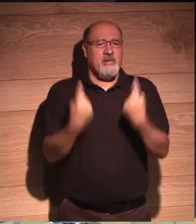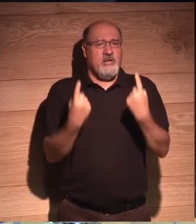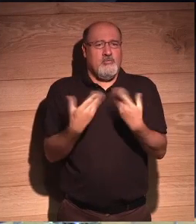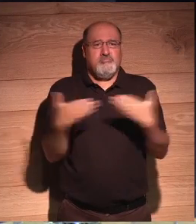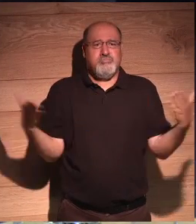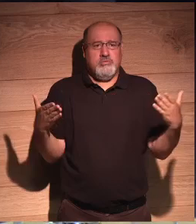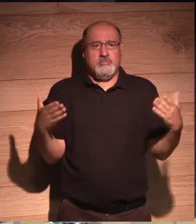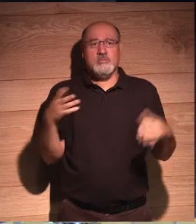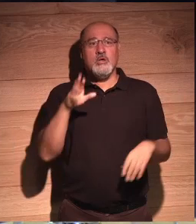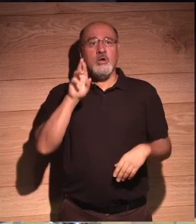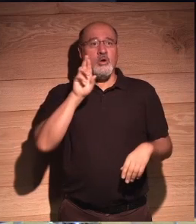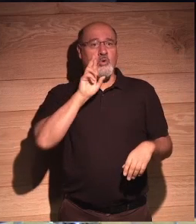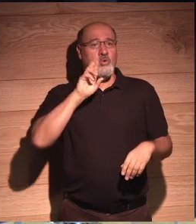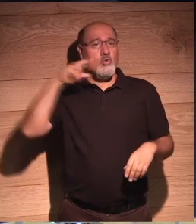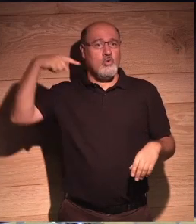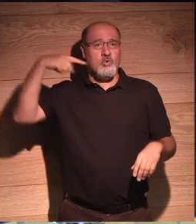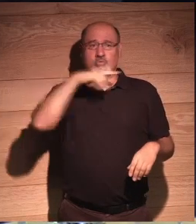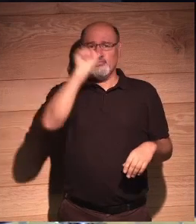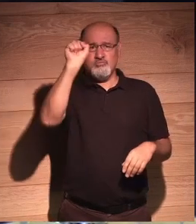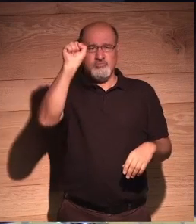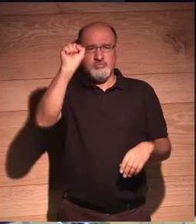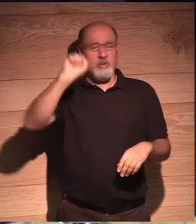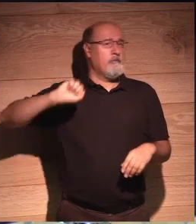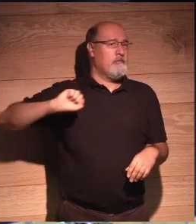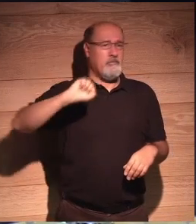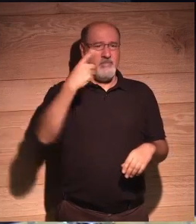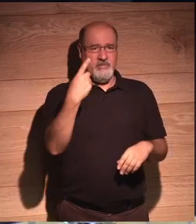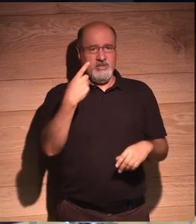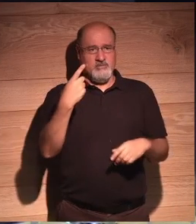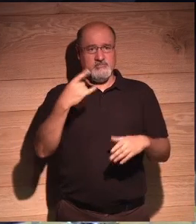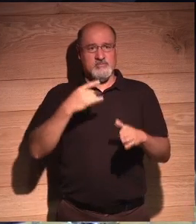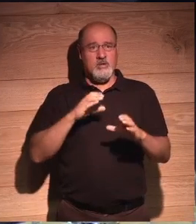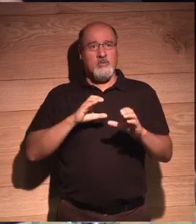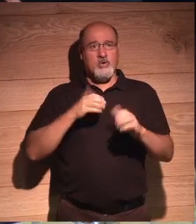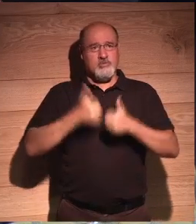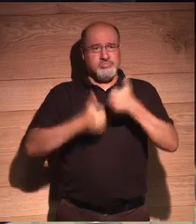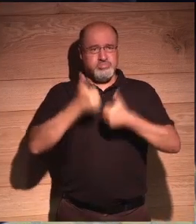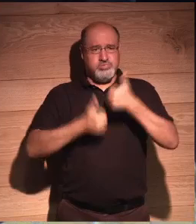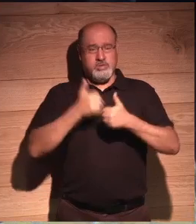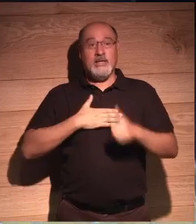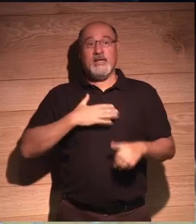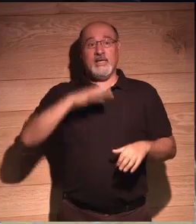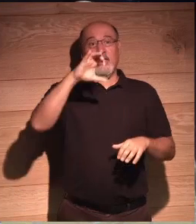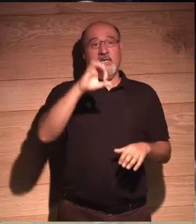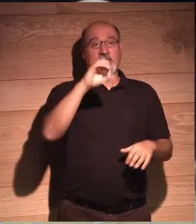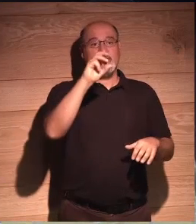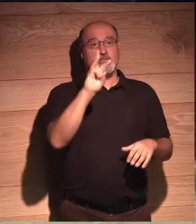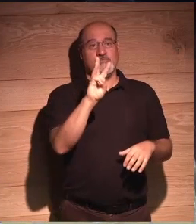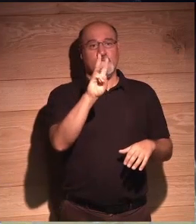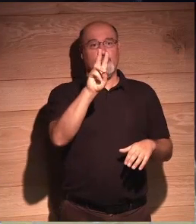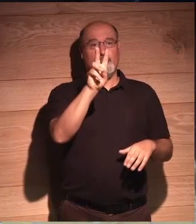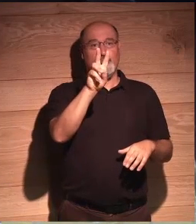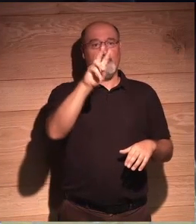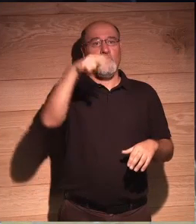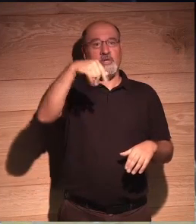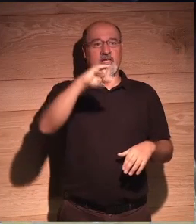que no se reconoce. O sea, sin esa contribución soviética a la carrera espacial, el Sputnik, por ejemplo, fue lo